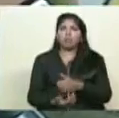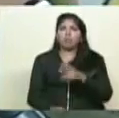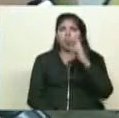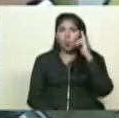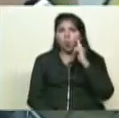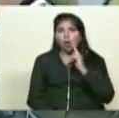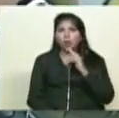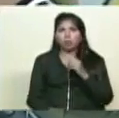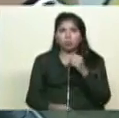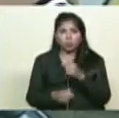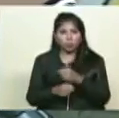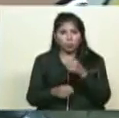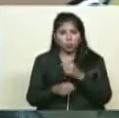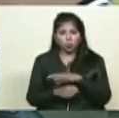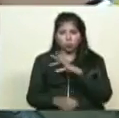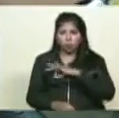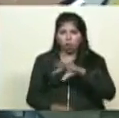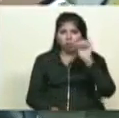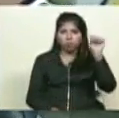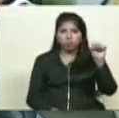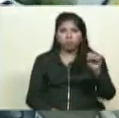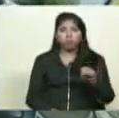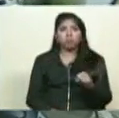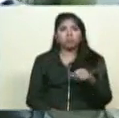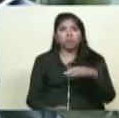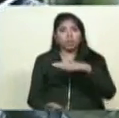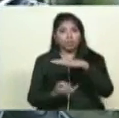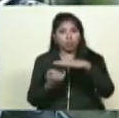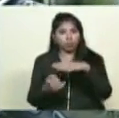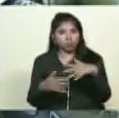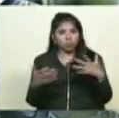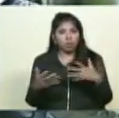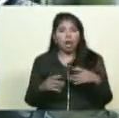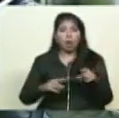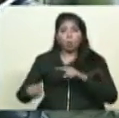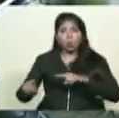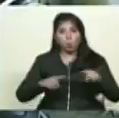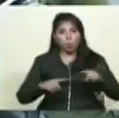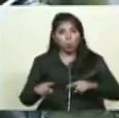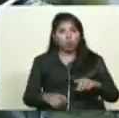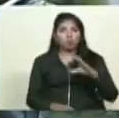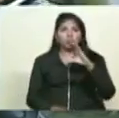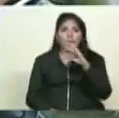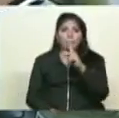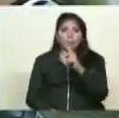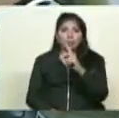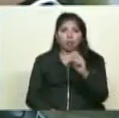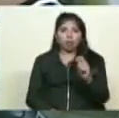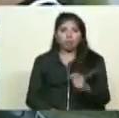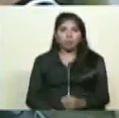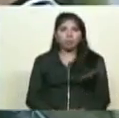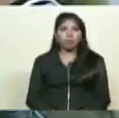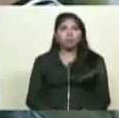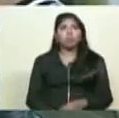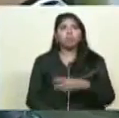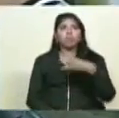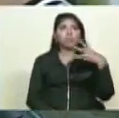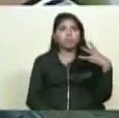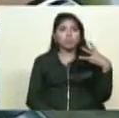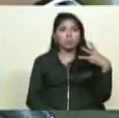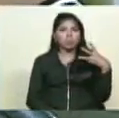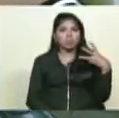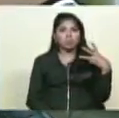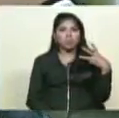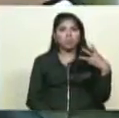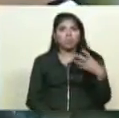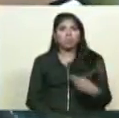de Trabajadores, una instancia nacional de coordinación del CPT. Y en tercer lugar, señor presidente,